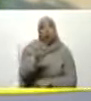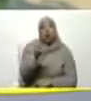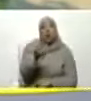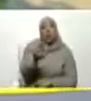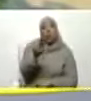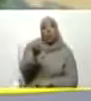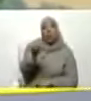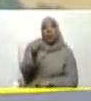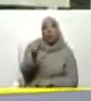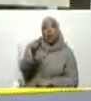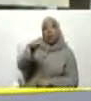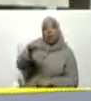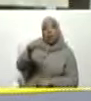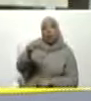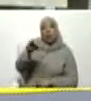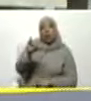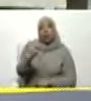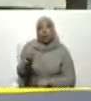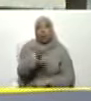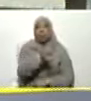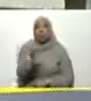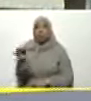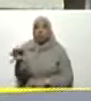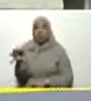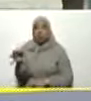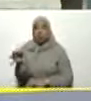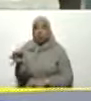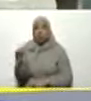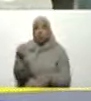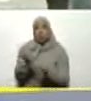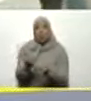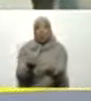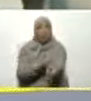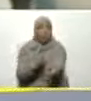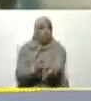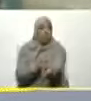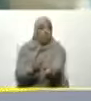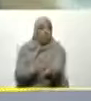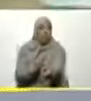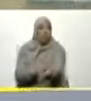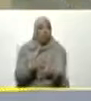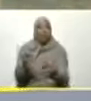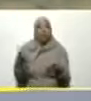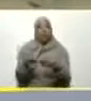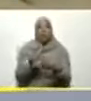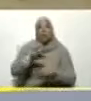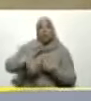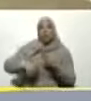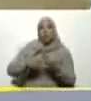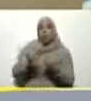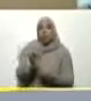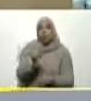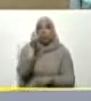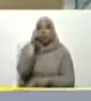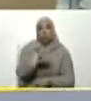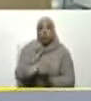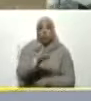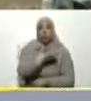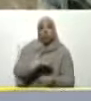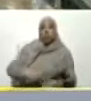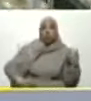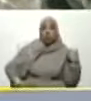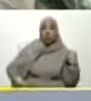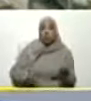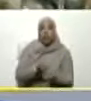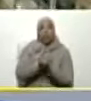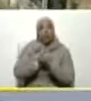municipio Monte, sabe perfectamente, hermanos y hermanas, que ustedes tienen un presidente que los